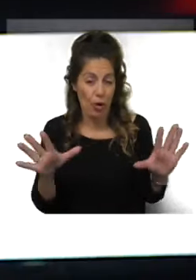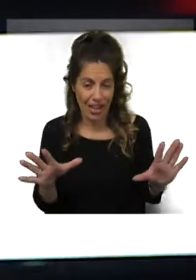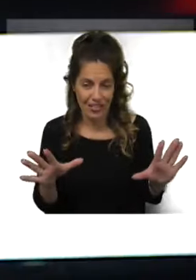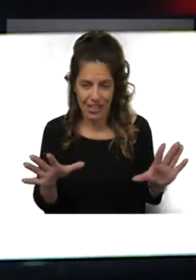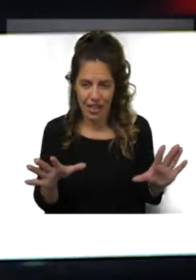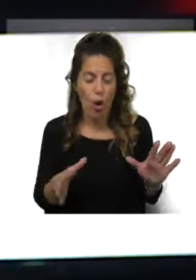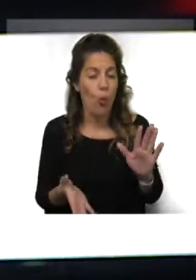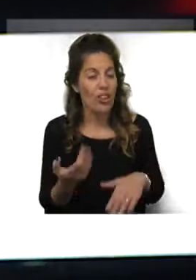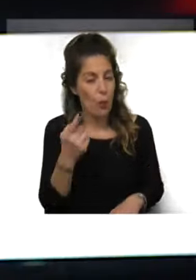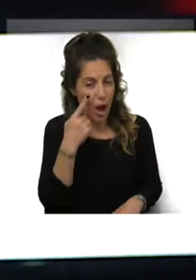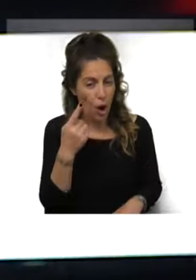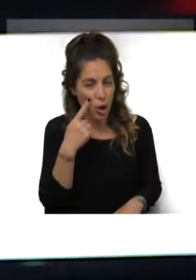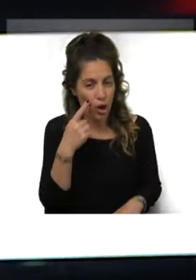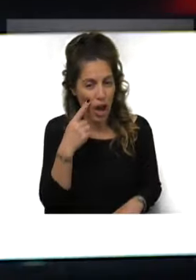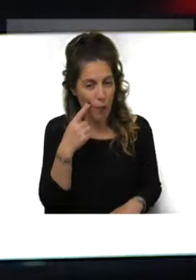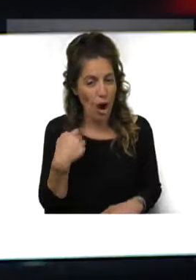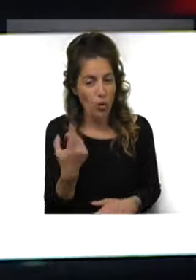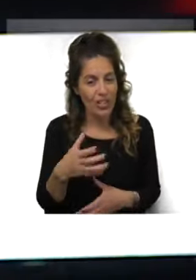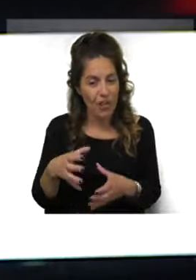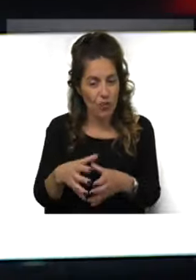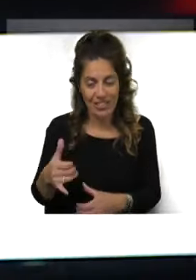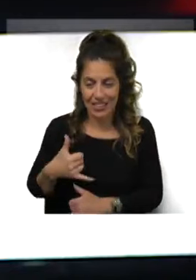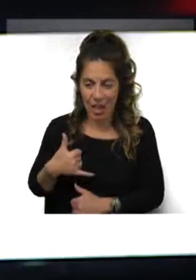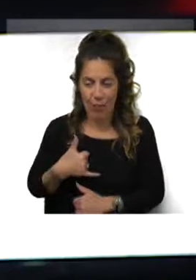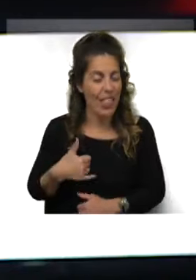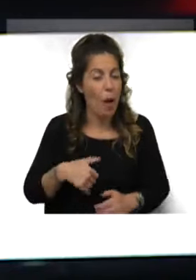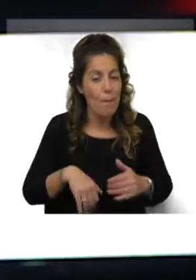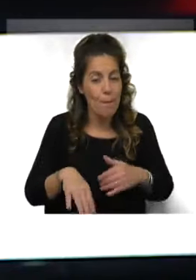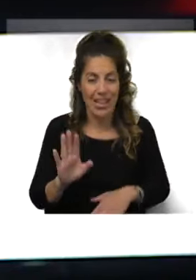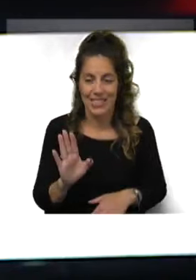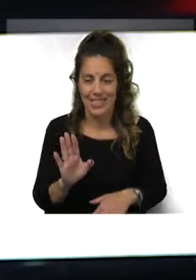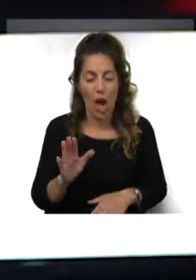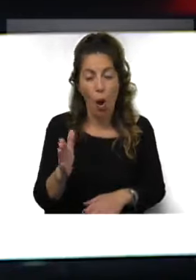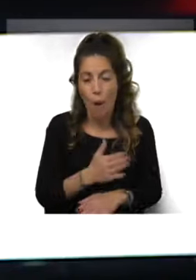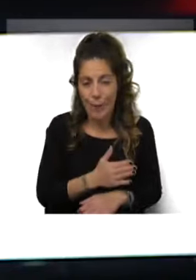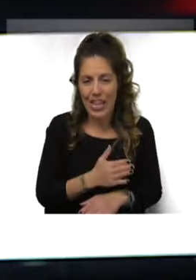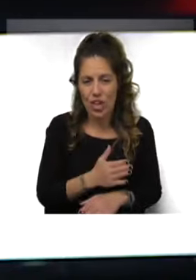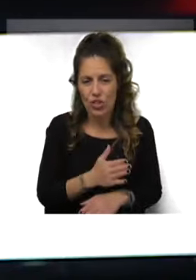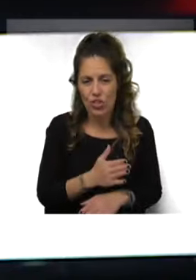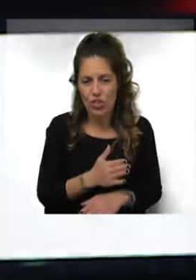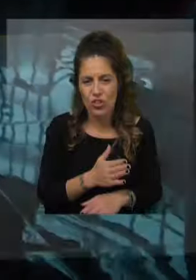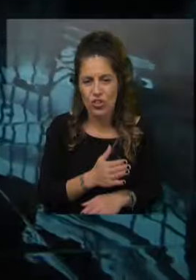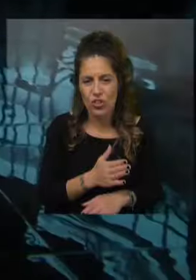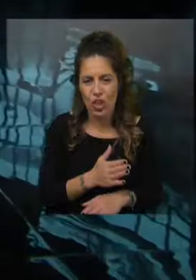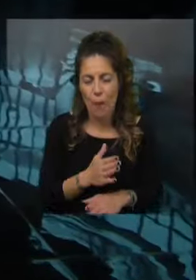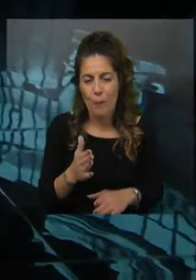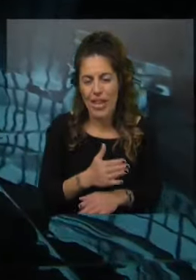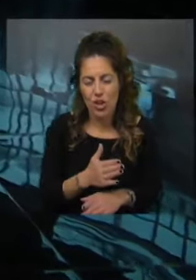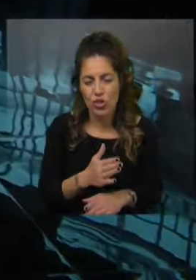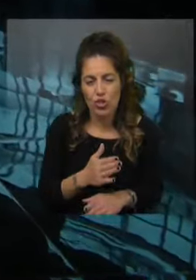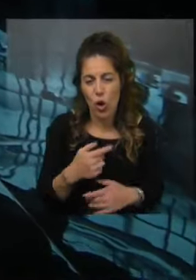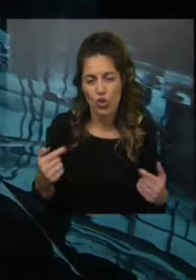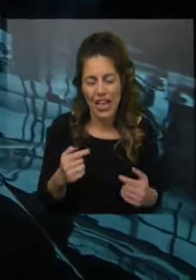Cuanto más conozcamos a nuestras fuerzas armadas más este menos opacidad haya de ellas este